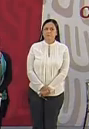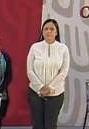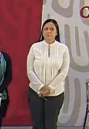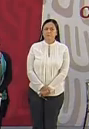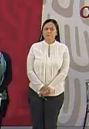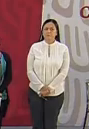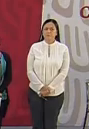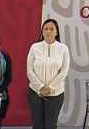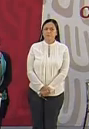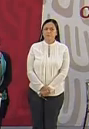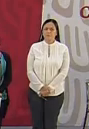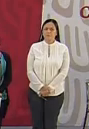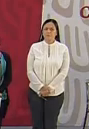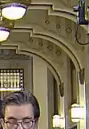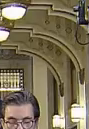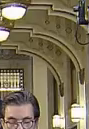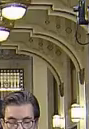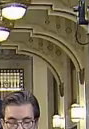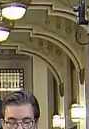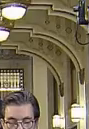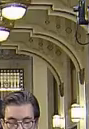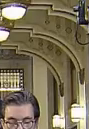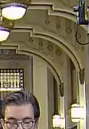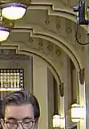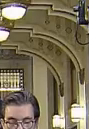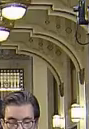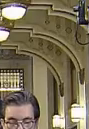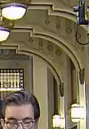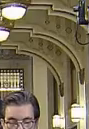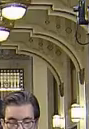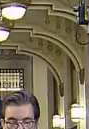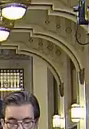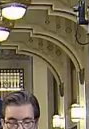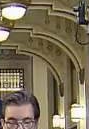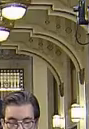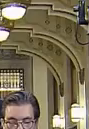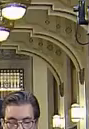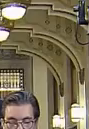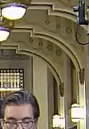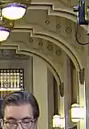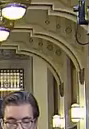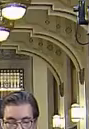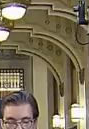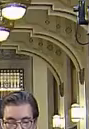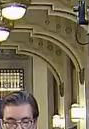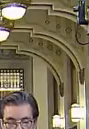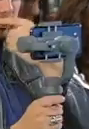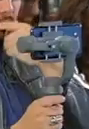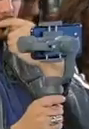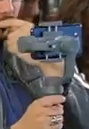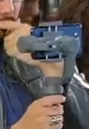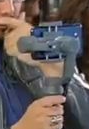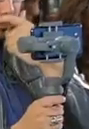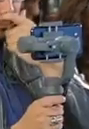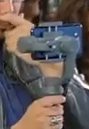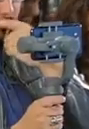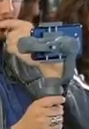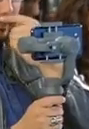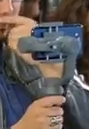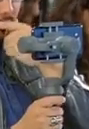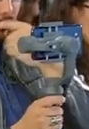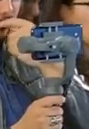se están duplicando tanto en las estancias infantiles como en las guarderías subrogadas, porque también se da el primer año de preescolar ahí